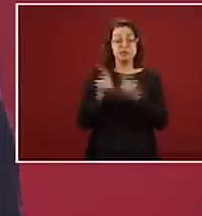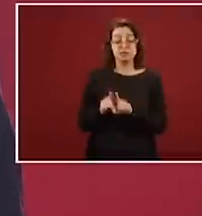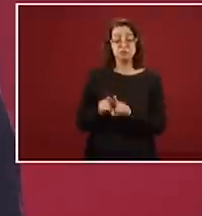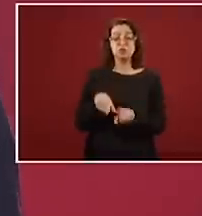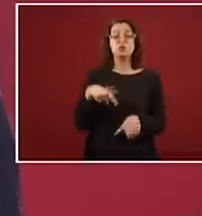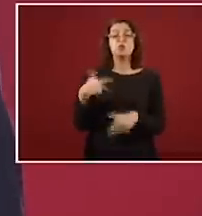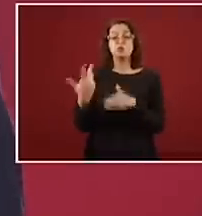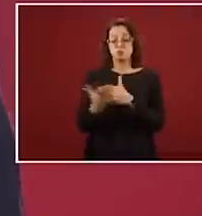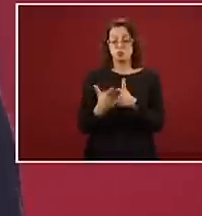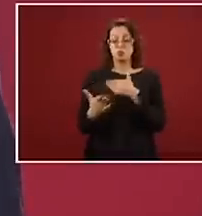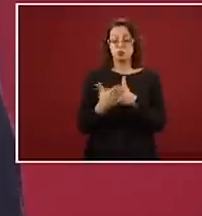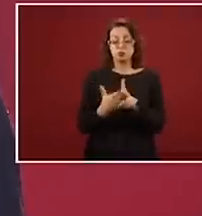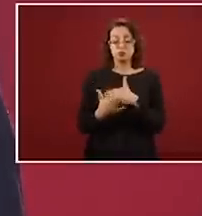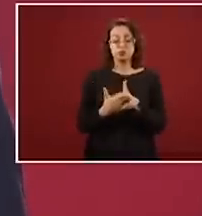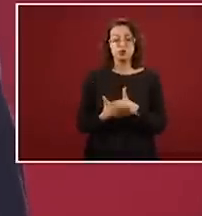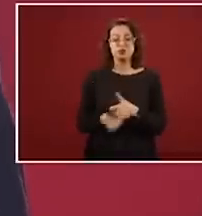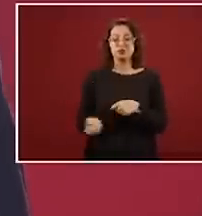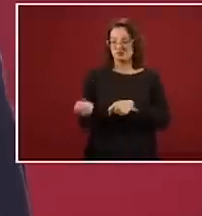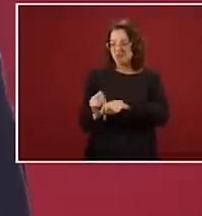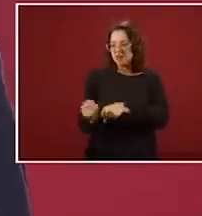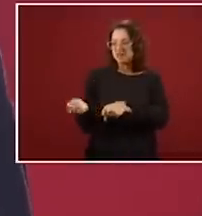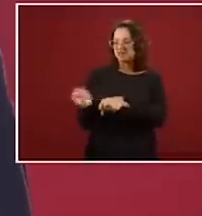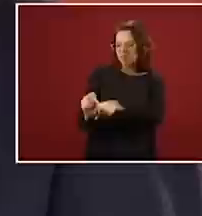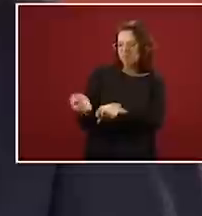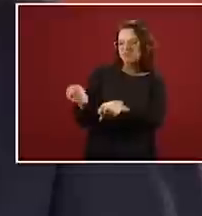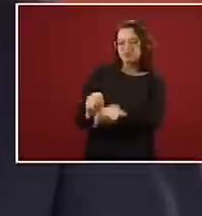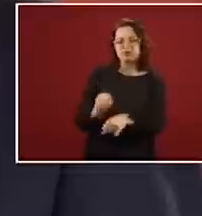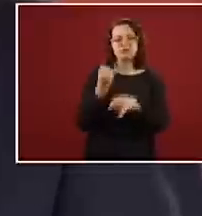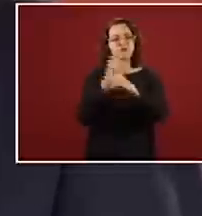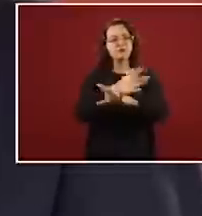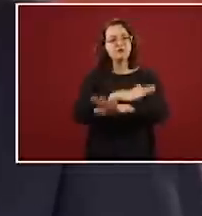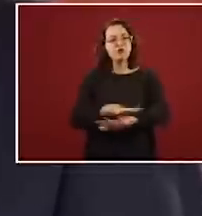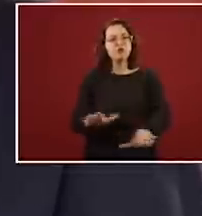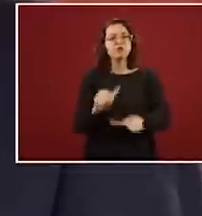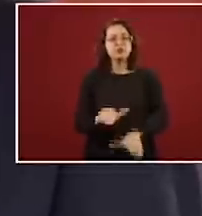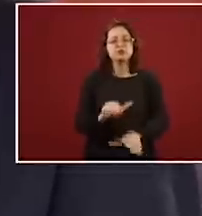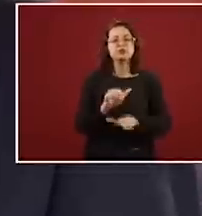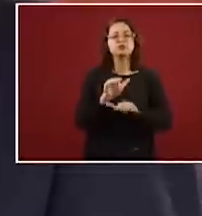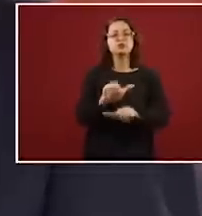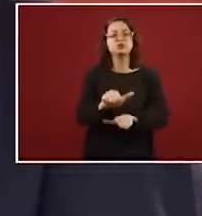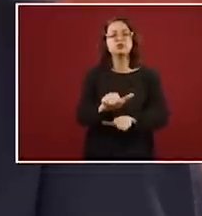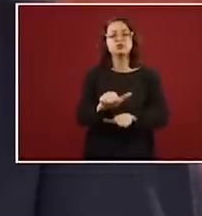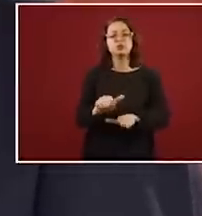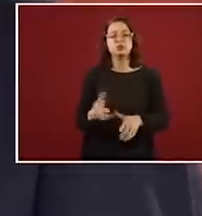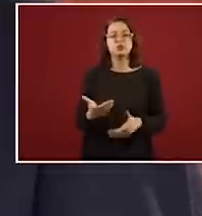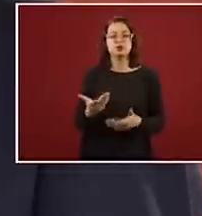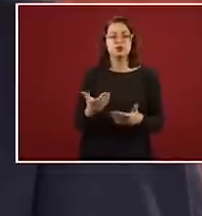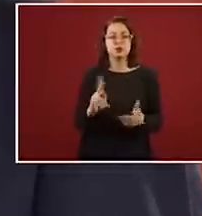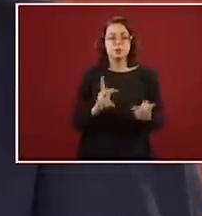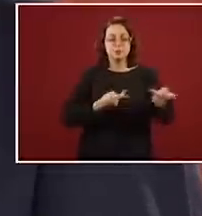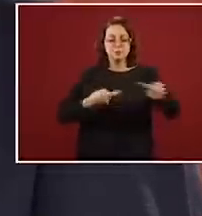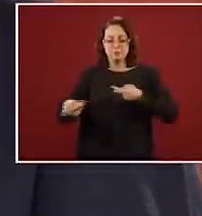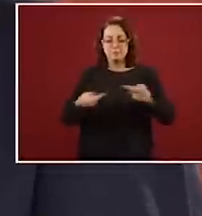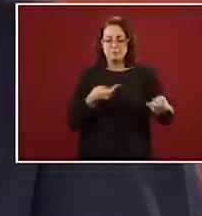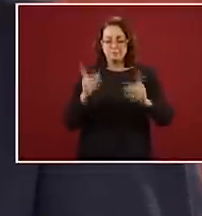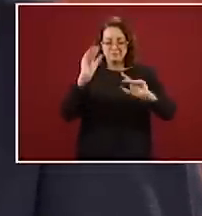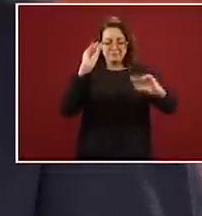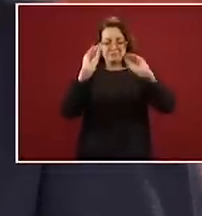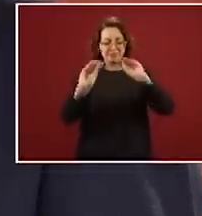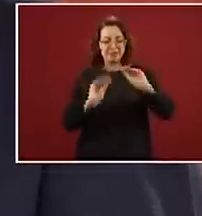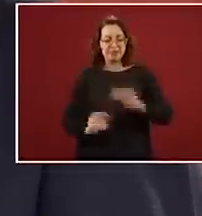vamos a tener un informe sobre el plan de salud pública,